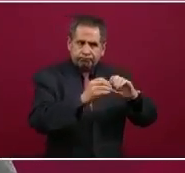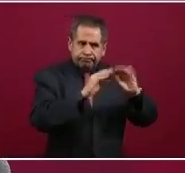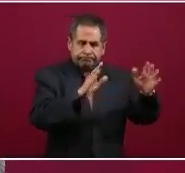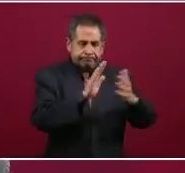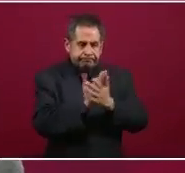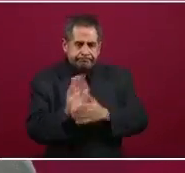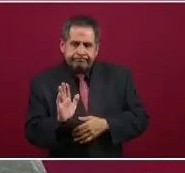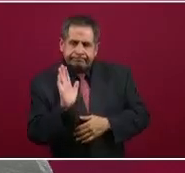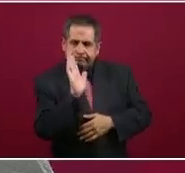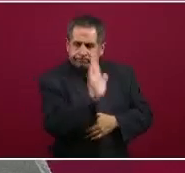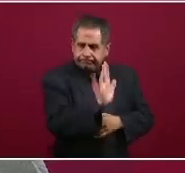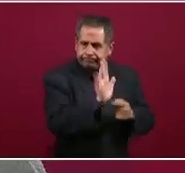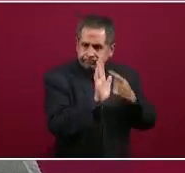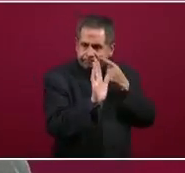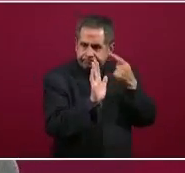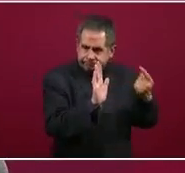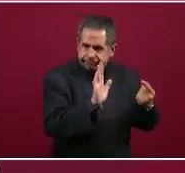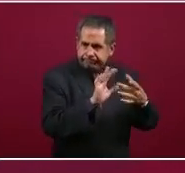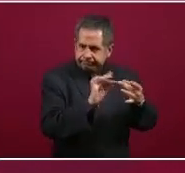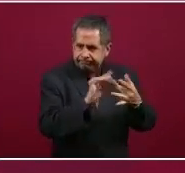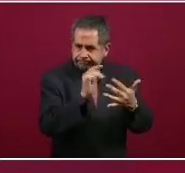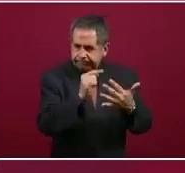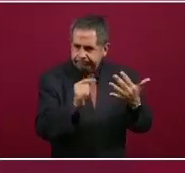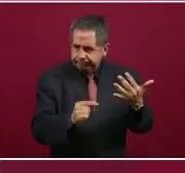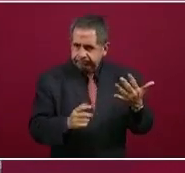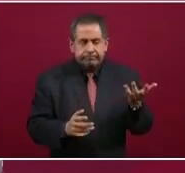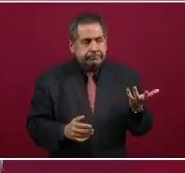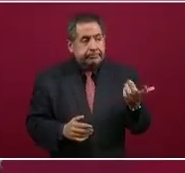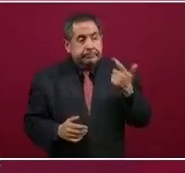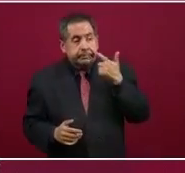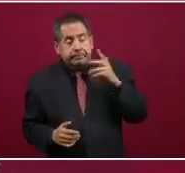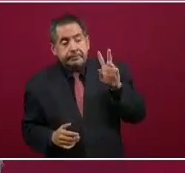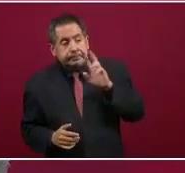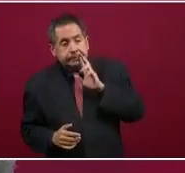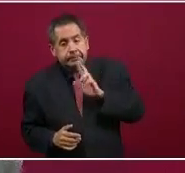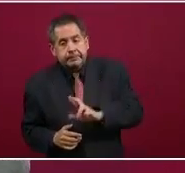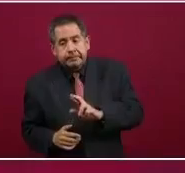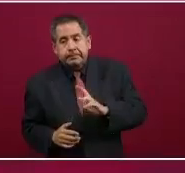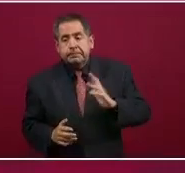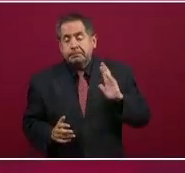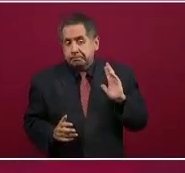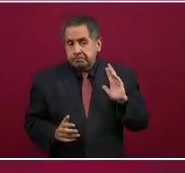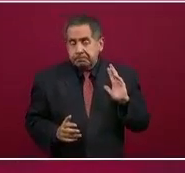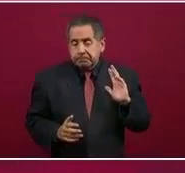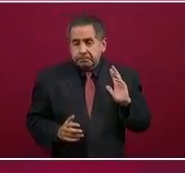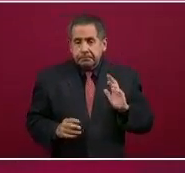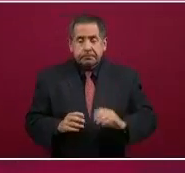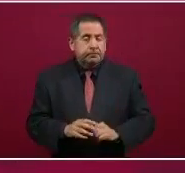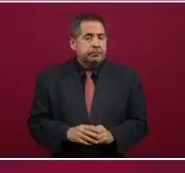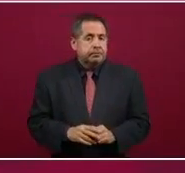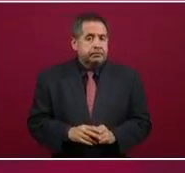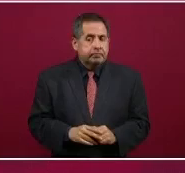va a presentar y de la respuesta a